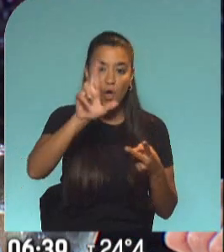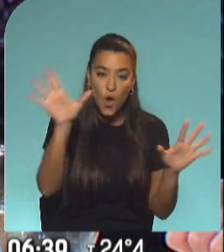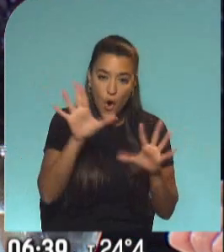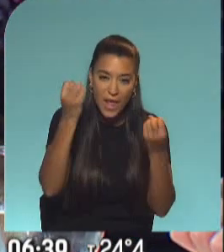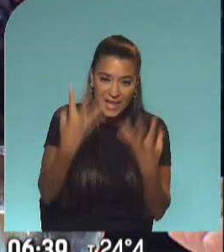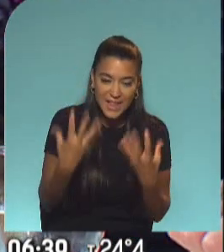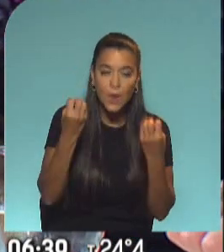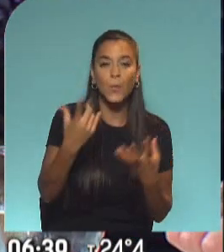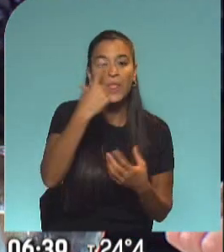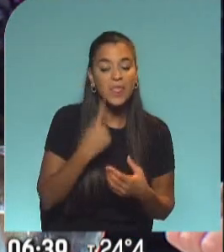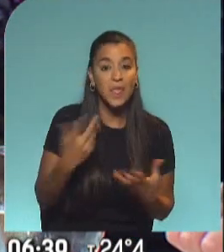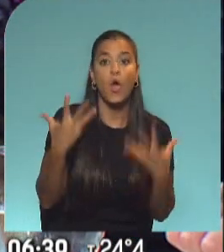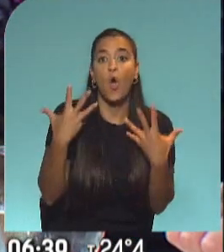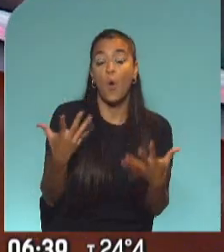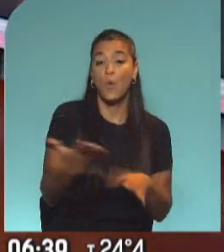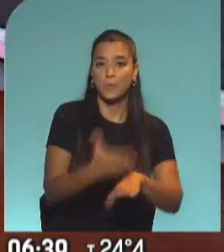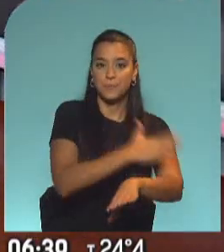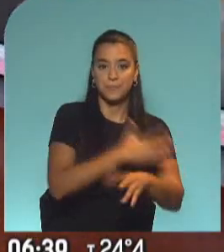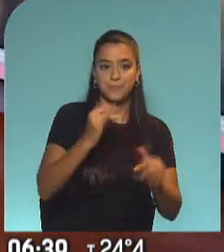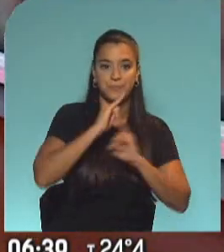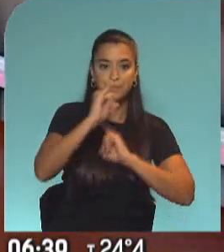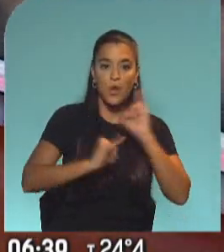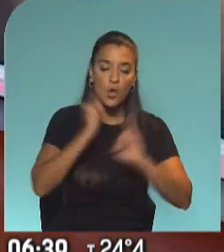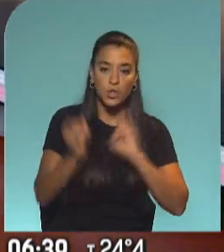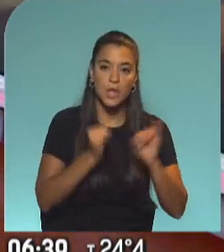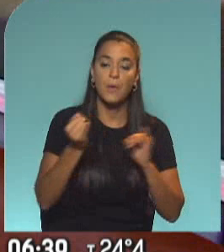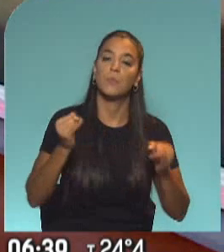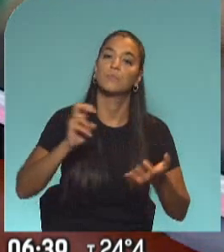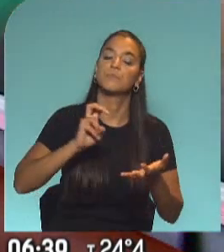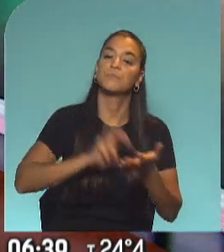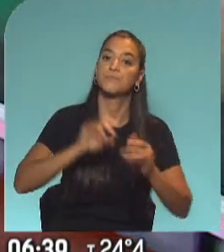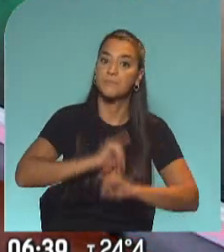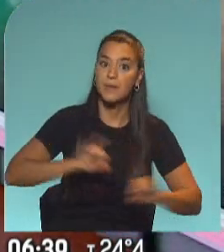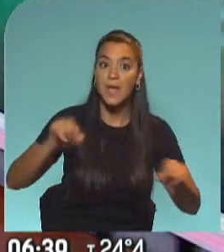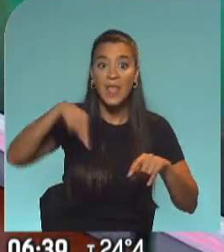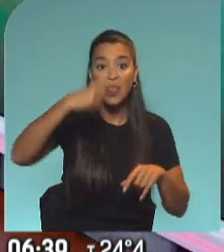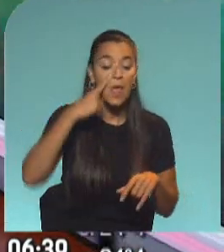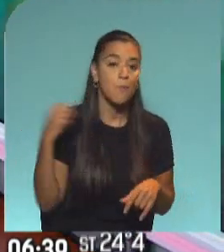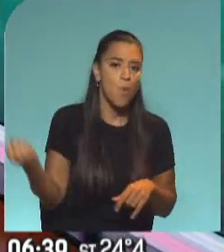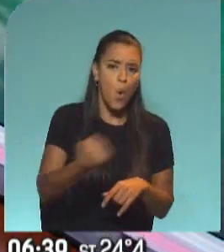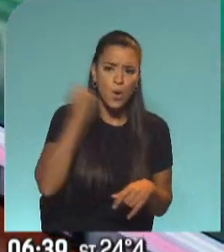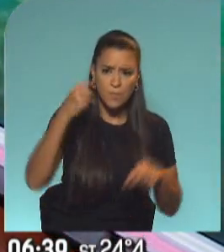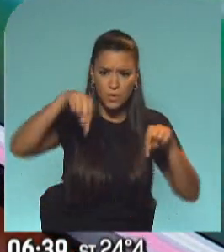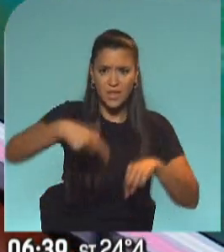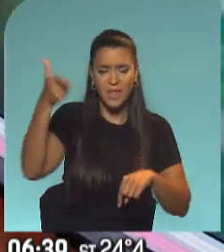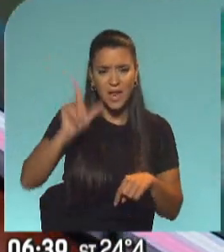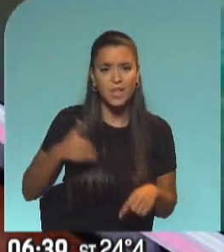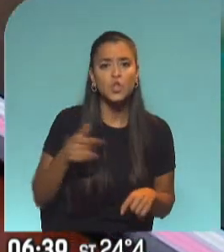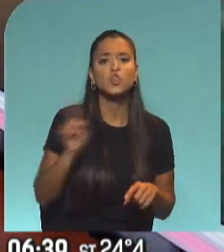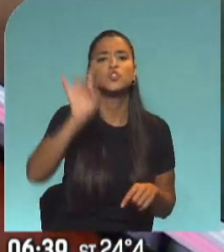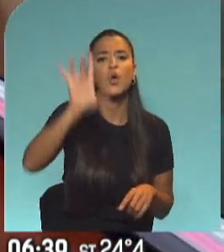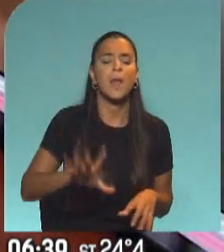andan? Buen día. Bueno, por supuesto, lo decíamos al comienzo de esta primera edición de la televisión pública. Julia, es un día histórico en la República Argentina. No solamente